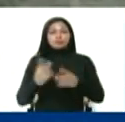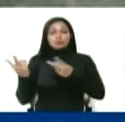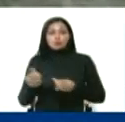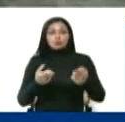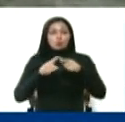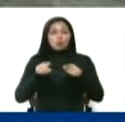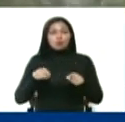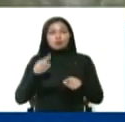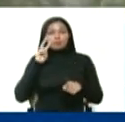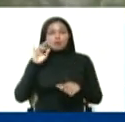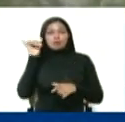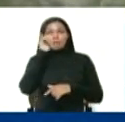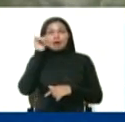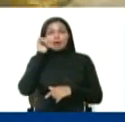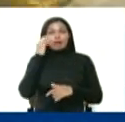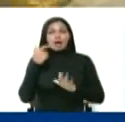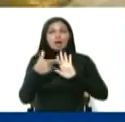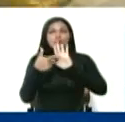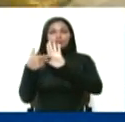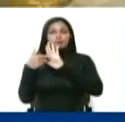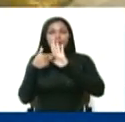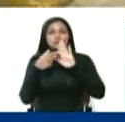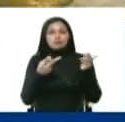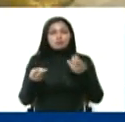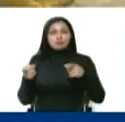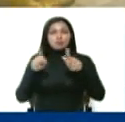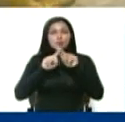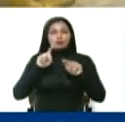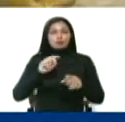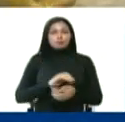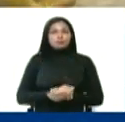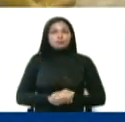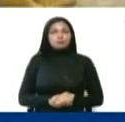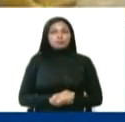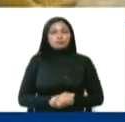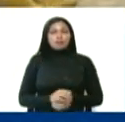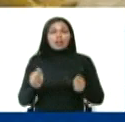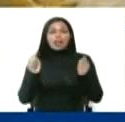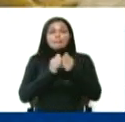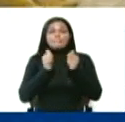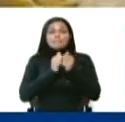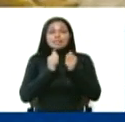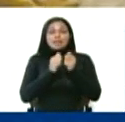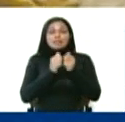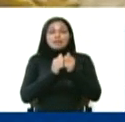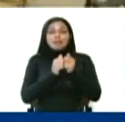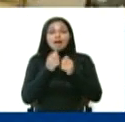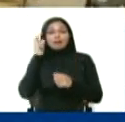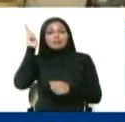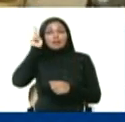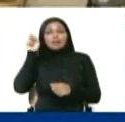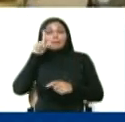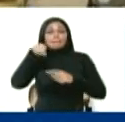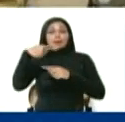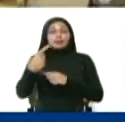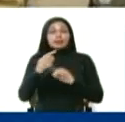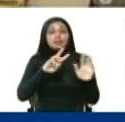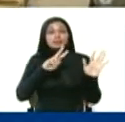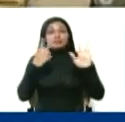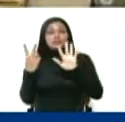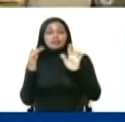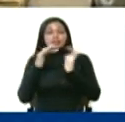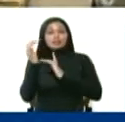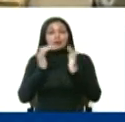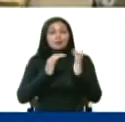recibiendo, no sé si tenemos las imágenes de la piedra cueca, que el día de mañana, 17 de